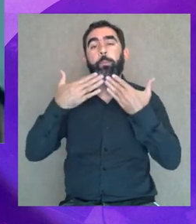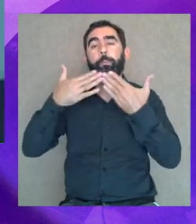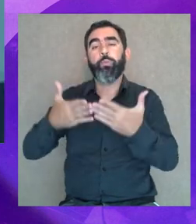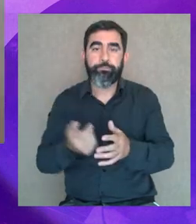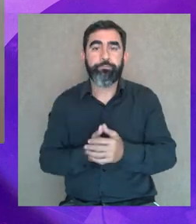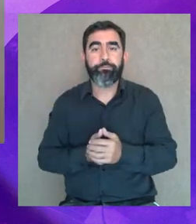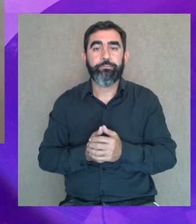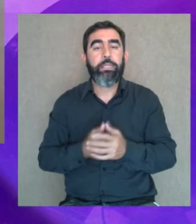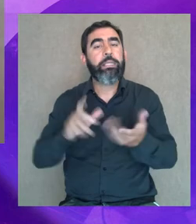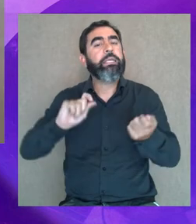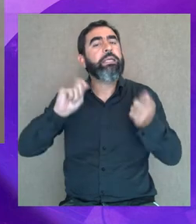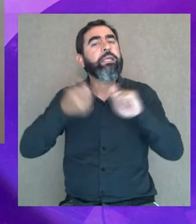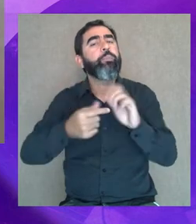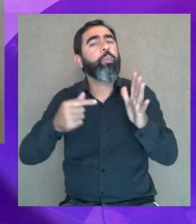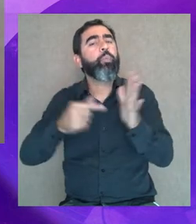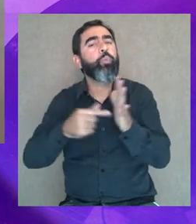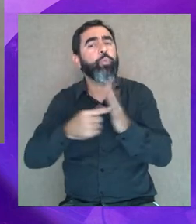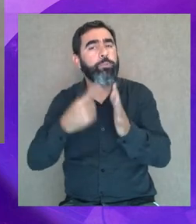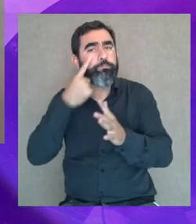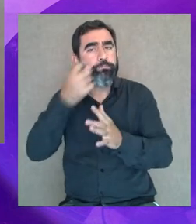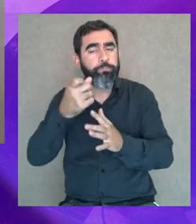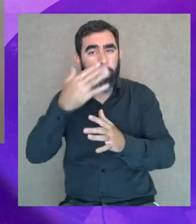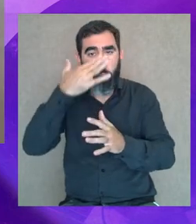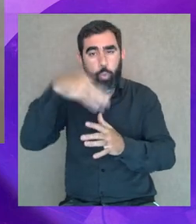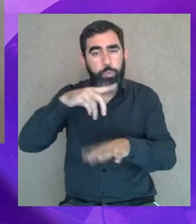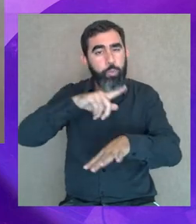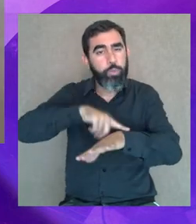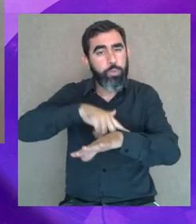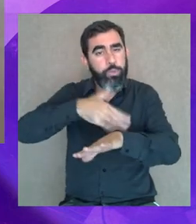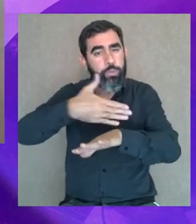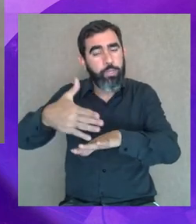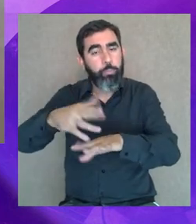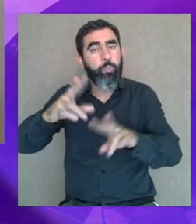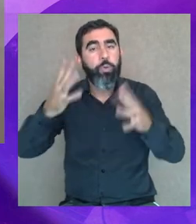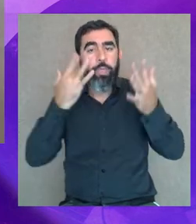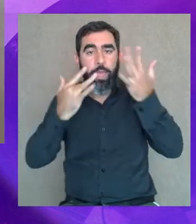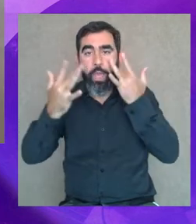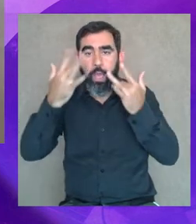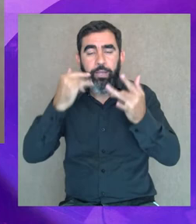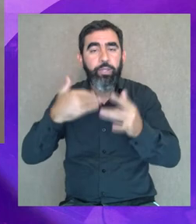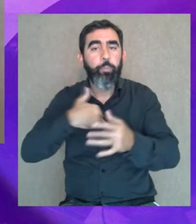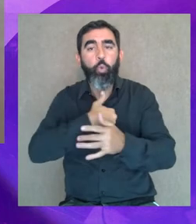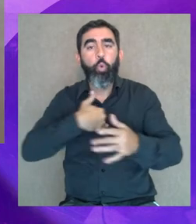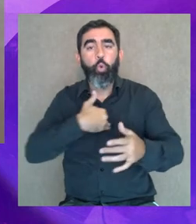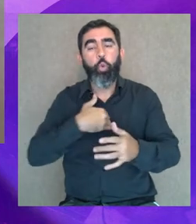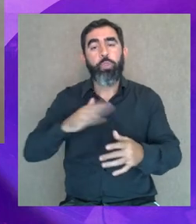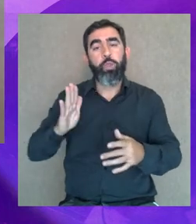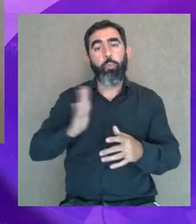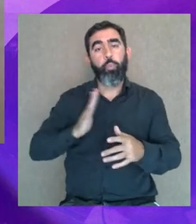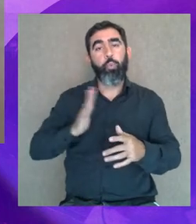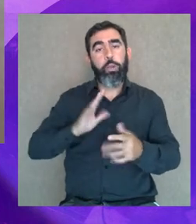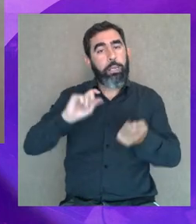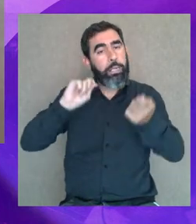pregunta y qué cambios concretos se notaron en los últimos tiempos en el ámbito artístico respecto al rol de la mujer